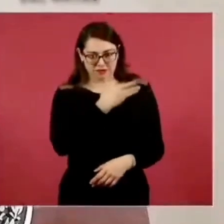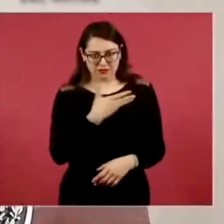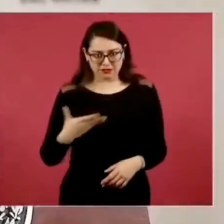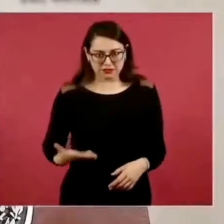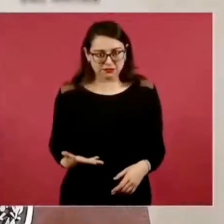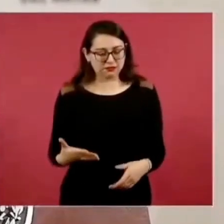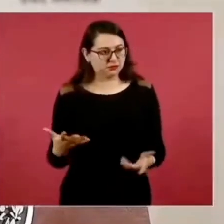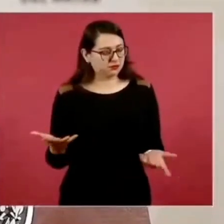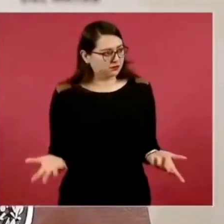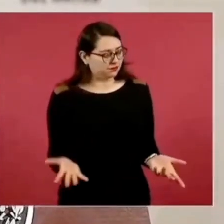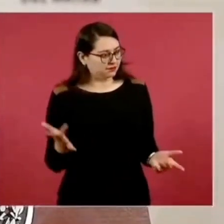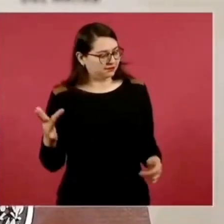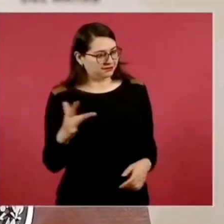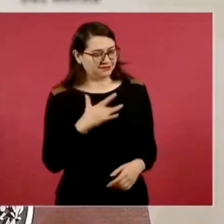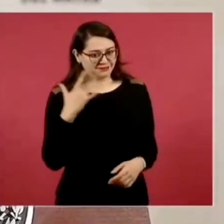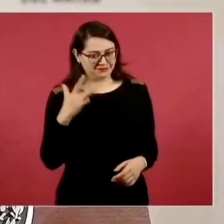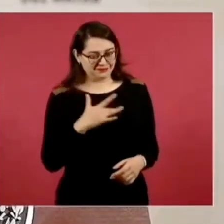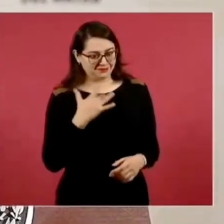si